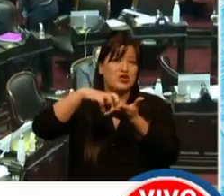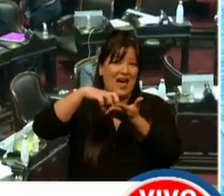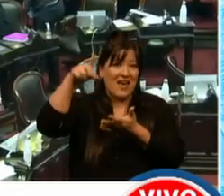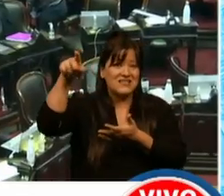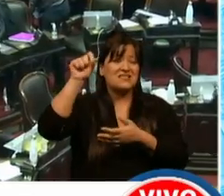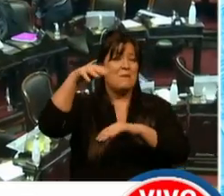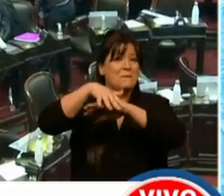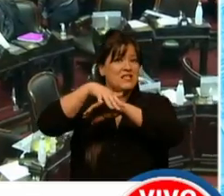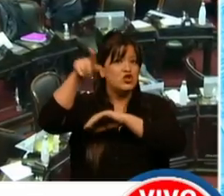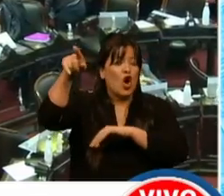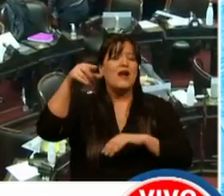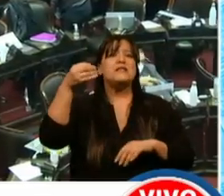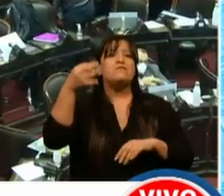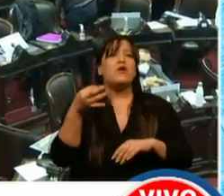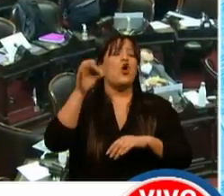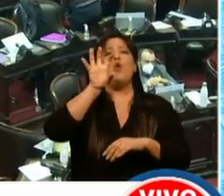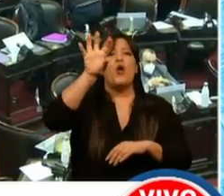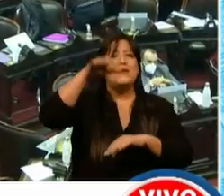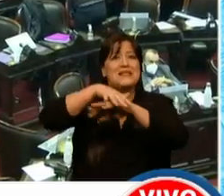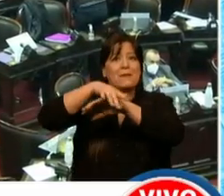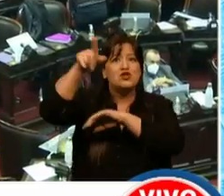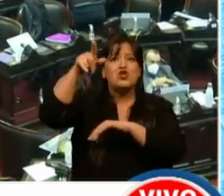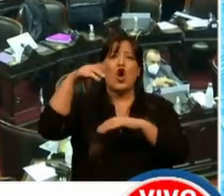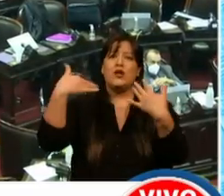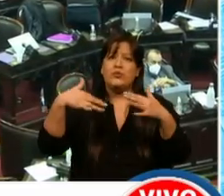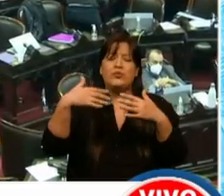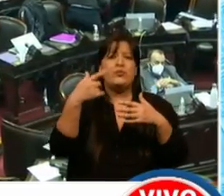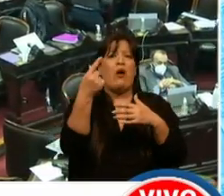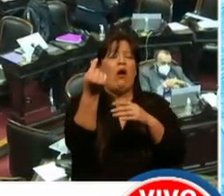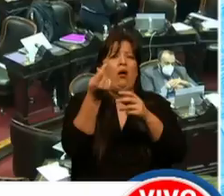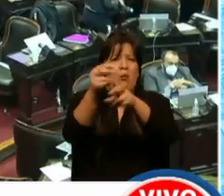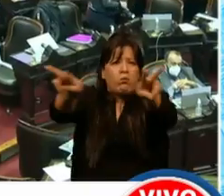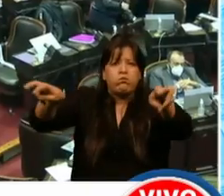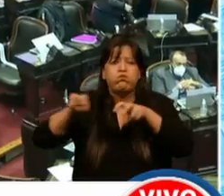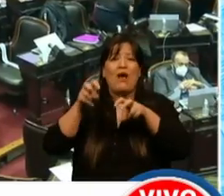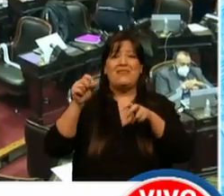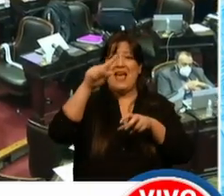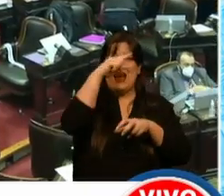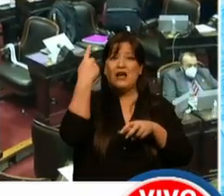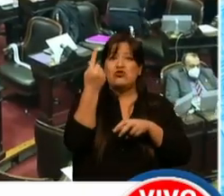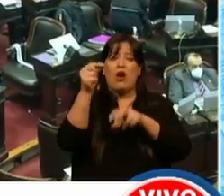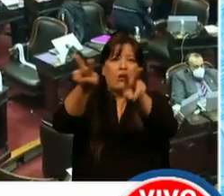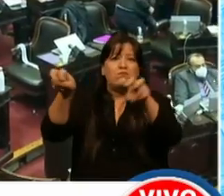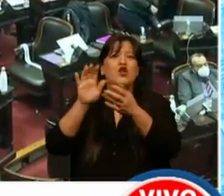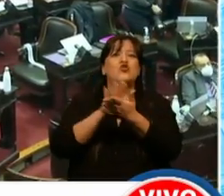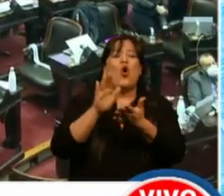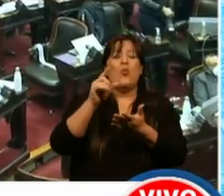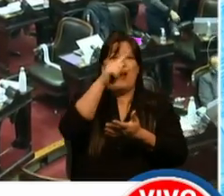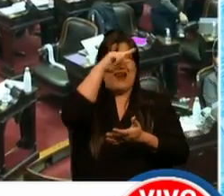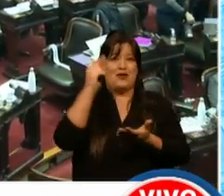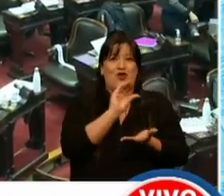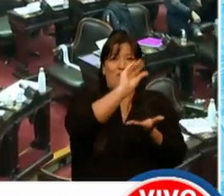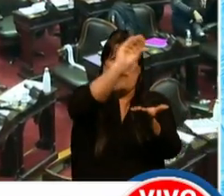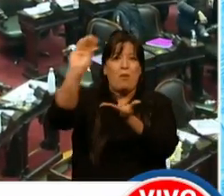es la provincia que tiene la menor el menor ingreso de recaudación nacional que coparticipación por